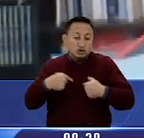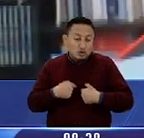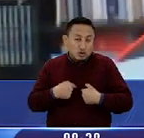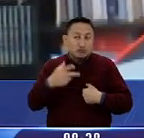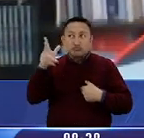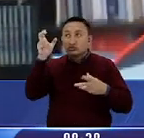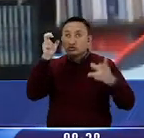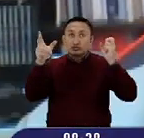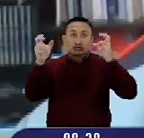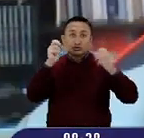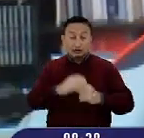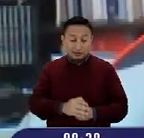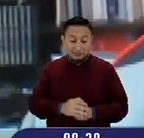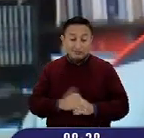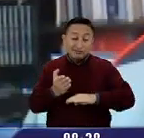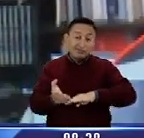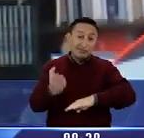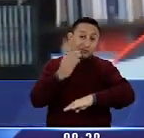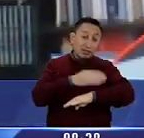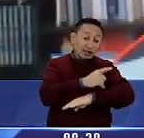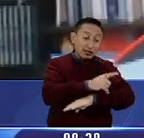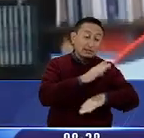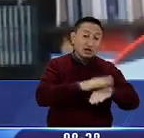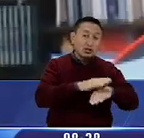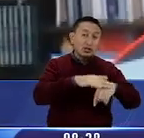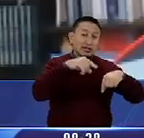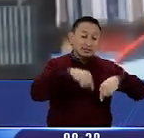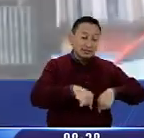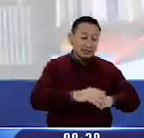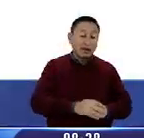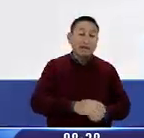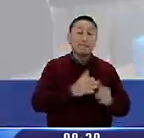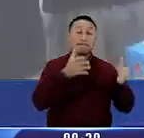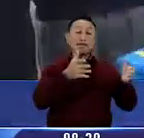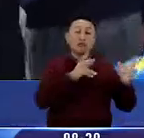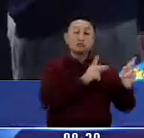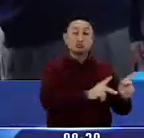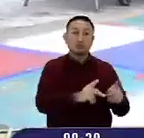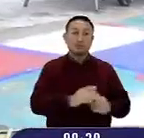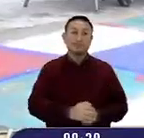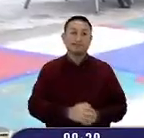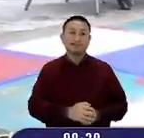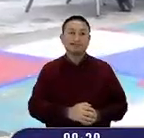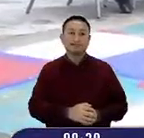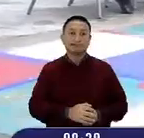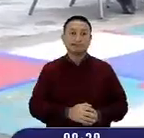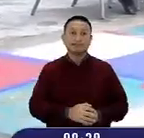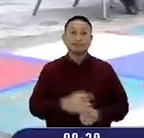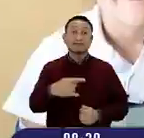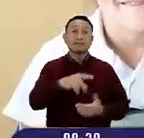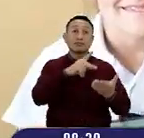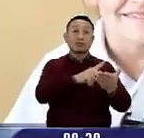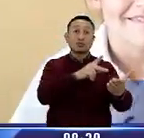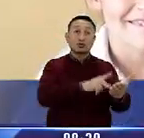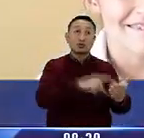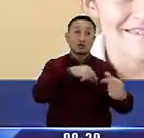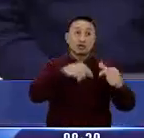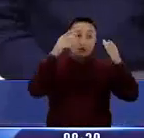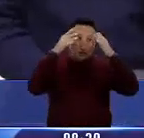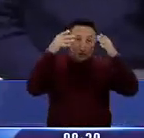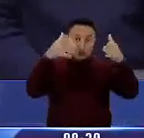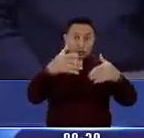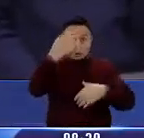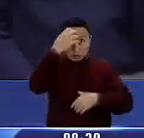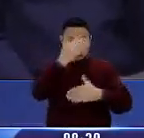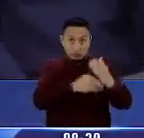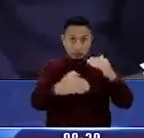¿no? La causa fundamental está en la preparación docente. Y es que cuando las políticas y proyectos se centran en mejorar la